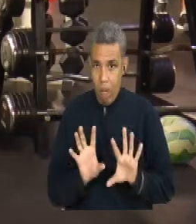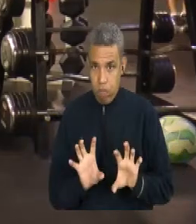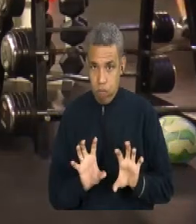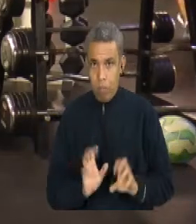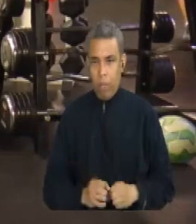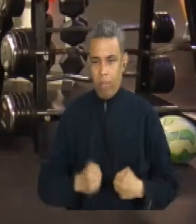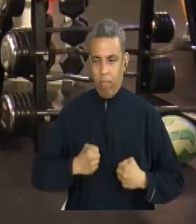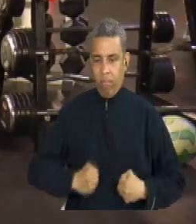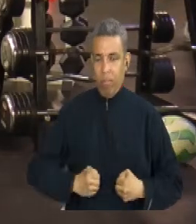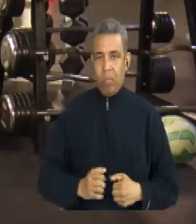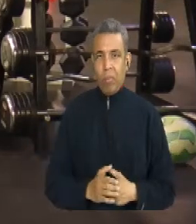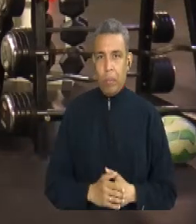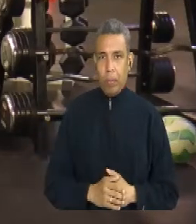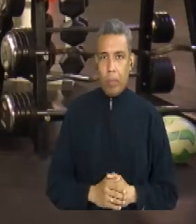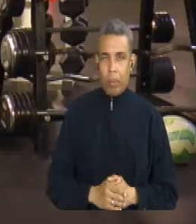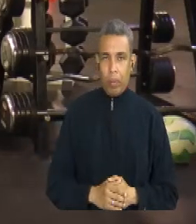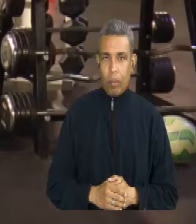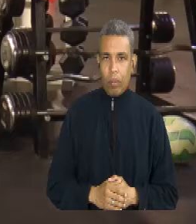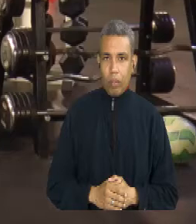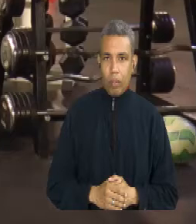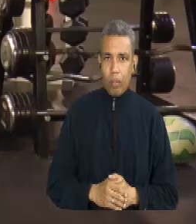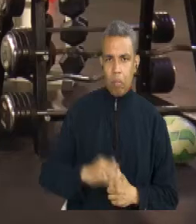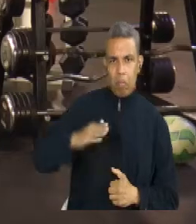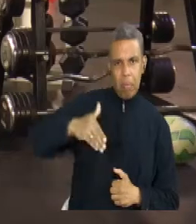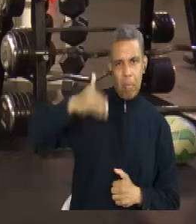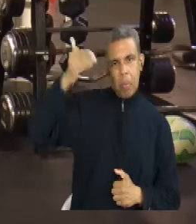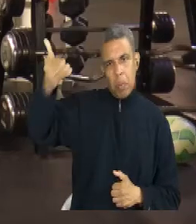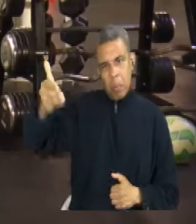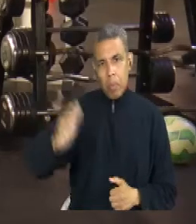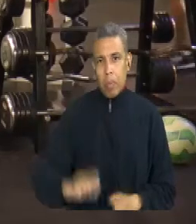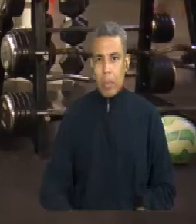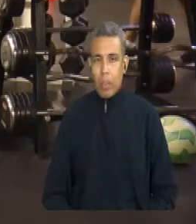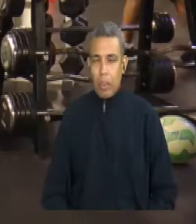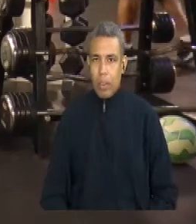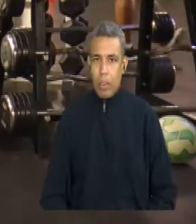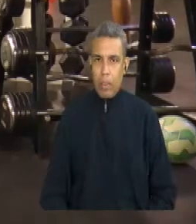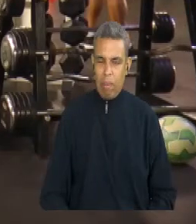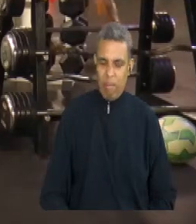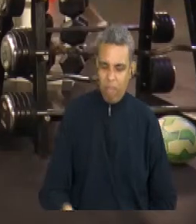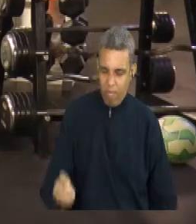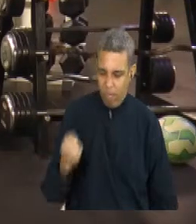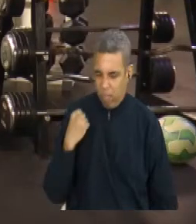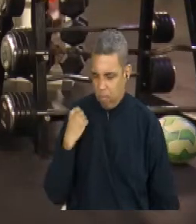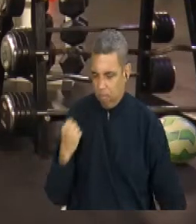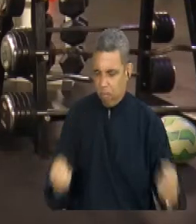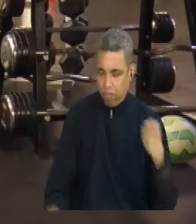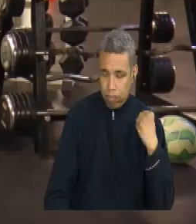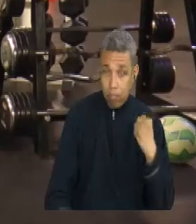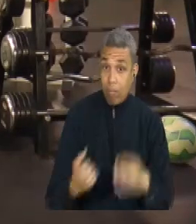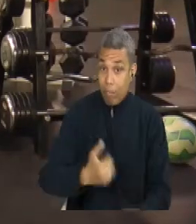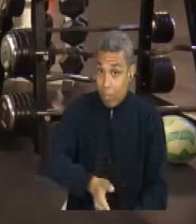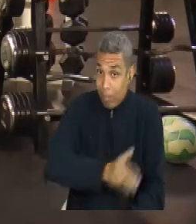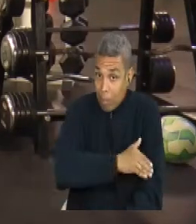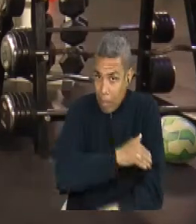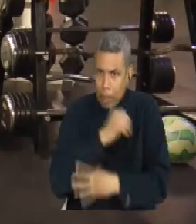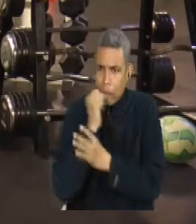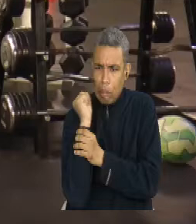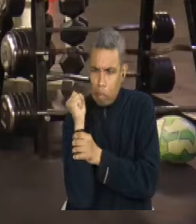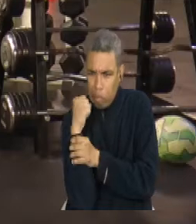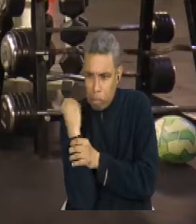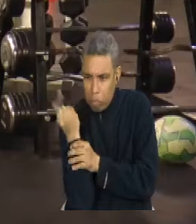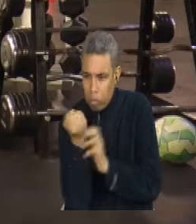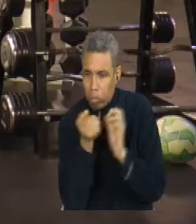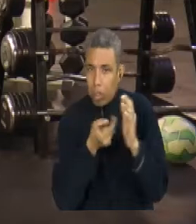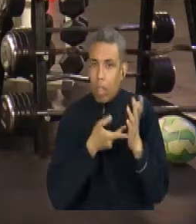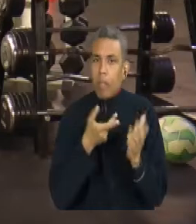mañana, cuando trabajen con grandes cargas, para empezar a tonificar sus piernas, tengan la técnica de los movimientos. ¿Listo? Entonces, para